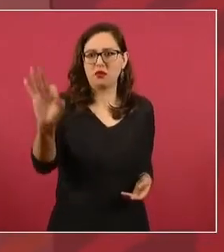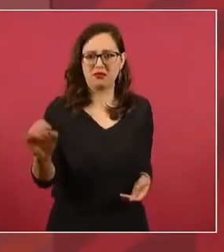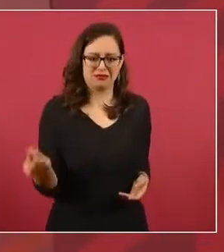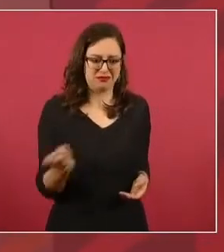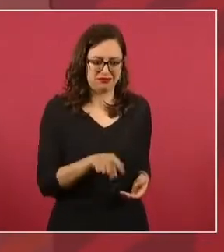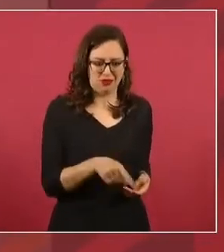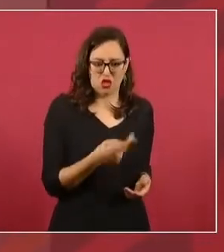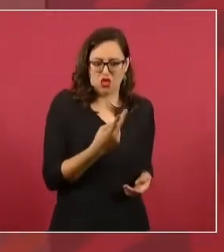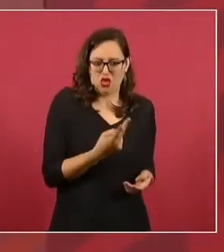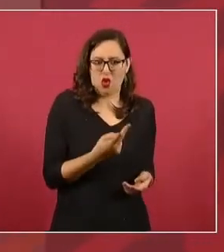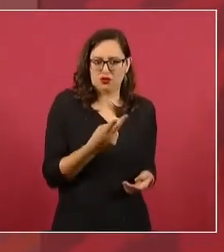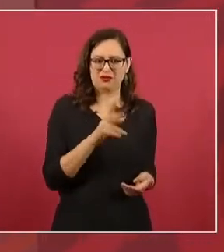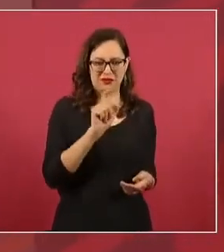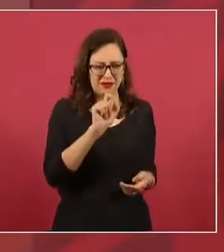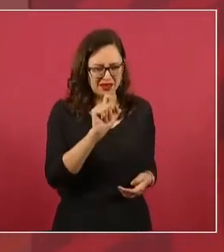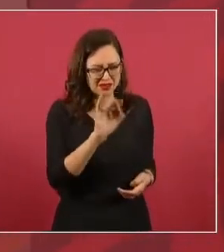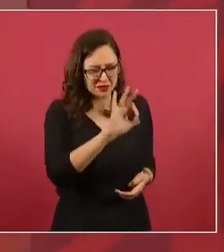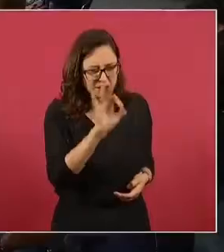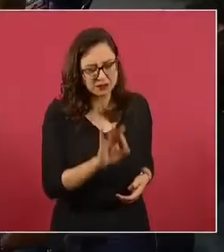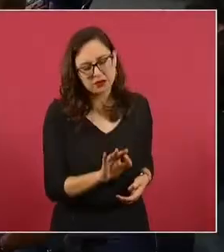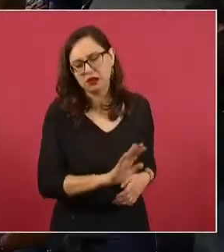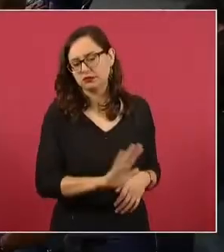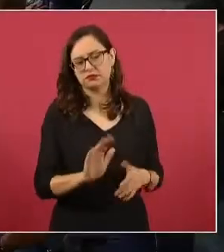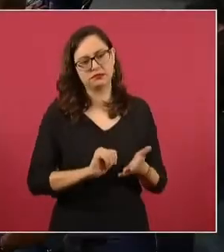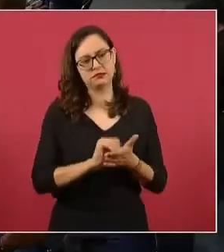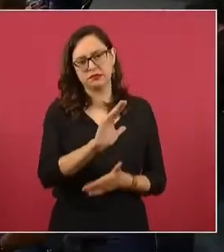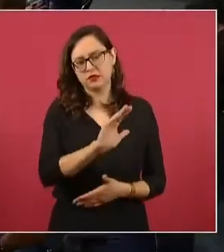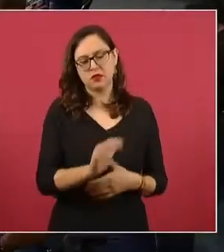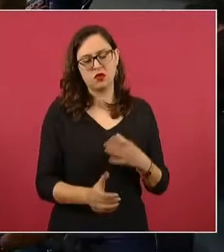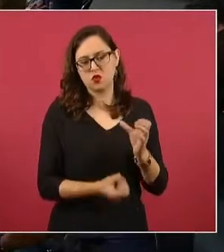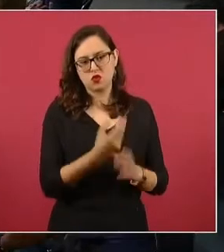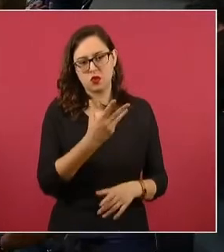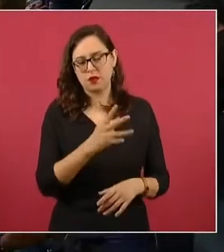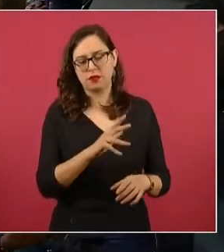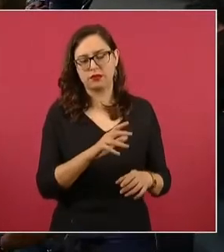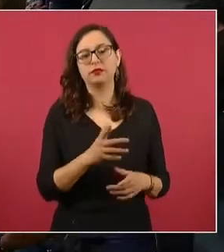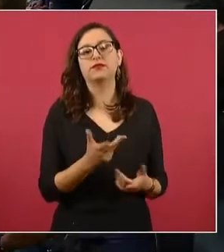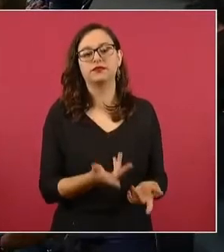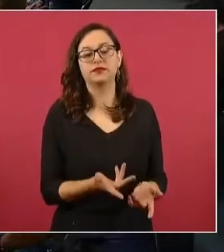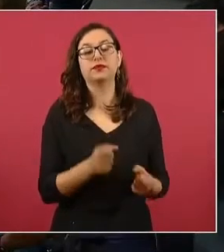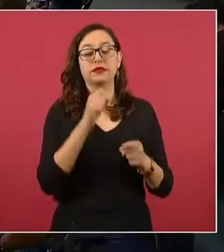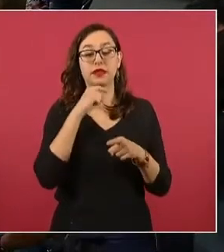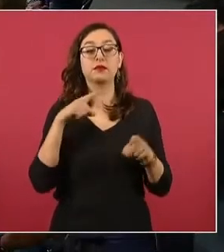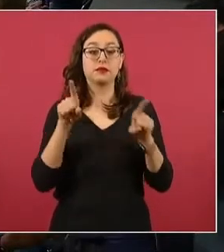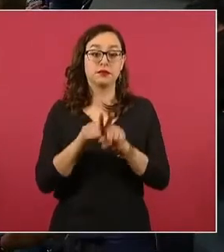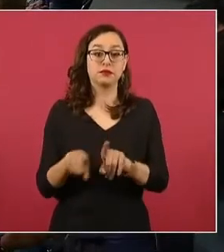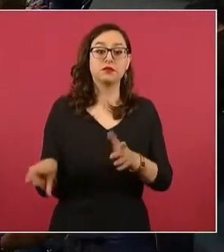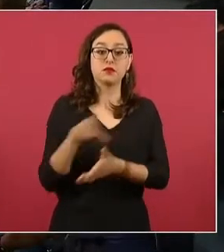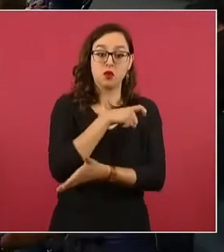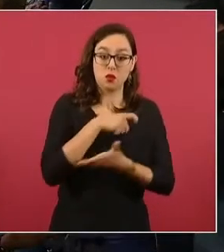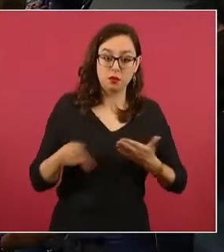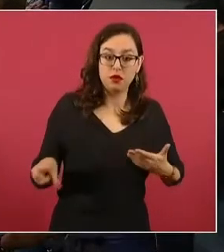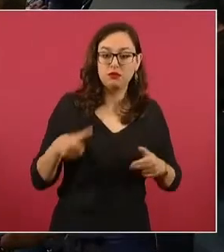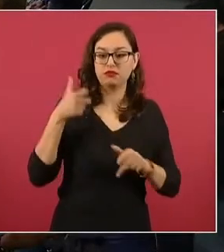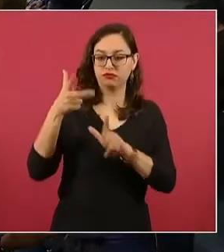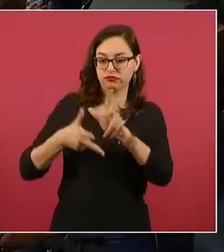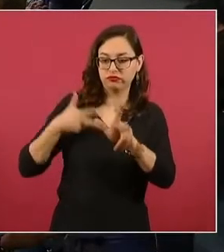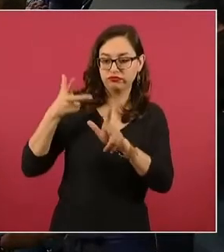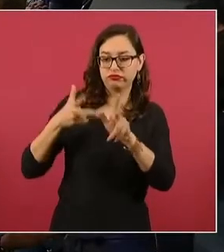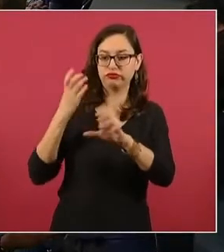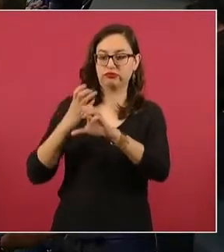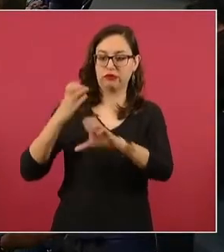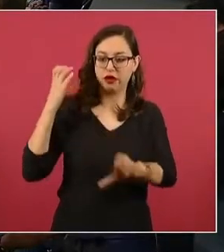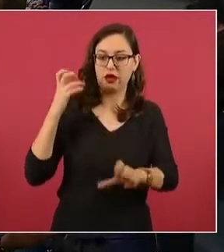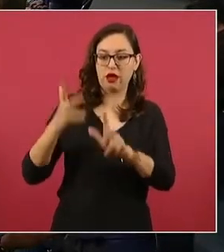Ya se están comprando los carros del ferrocarril del Istmo. Va a haber tren de